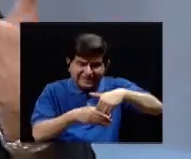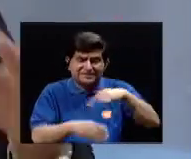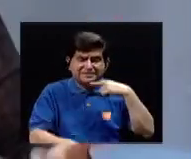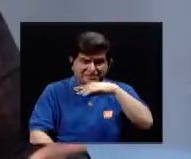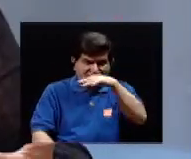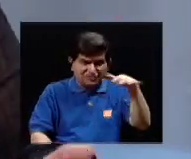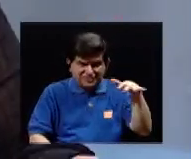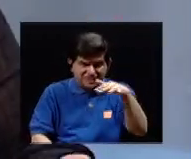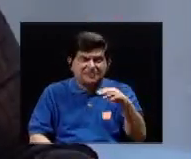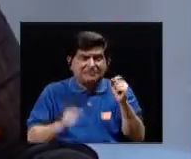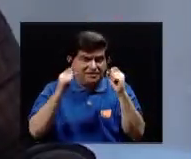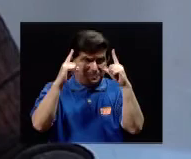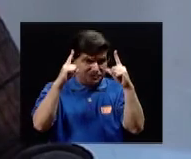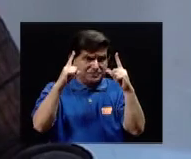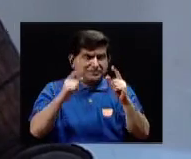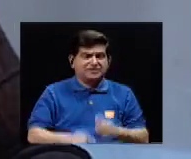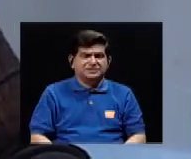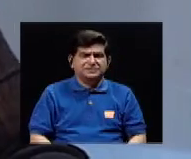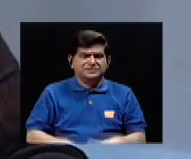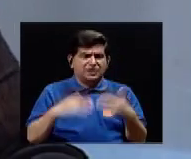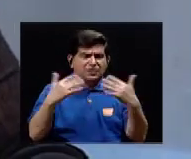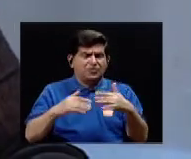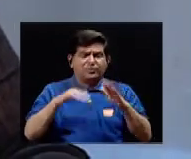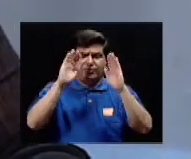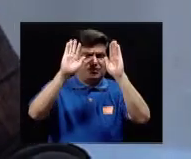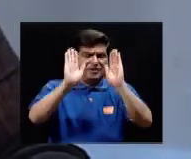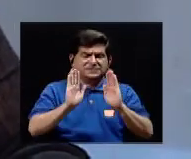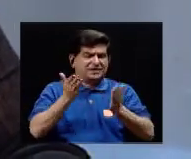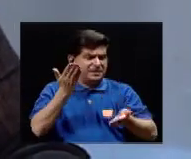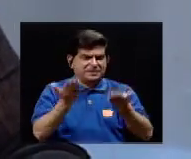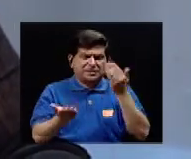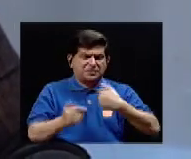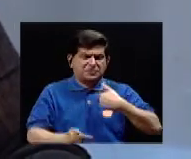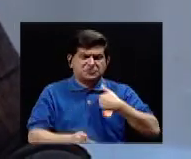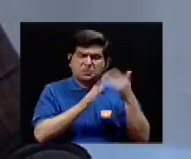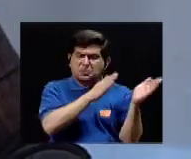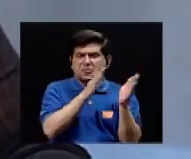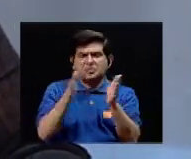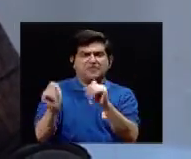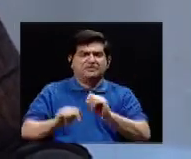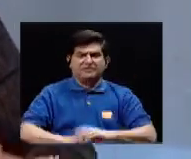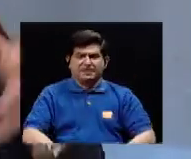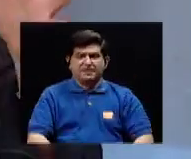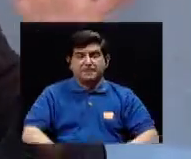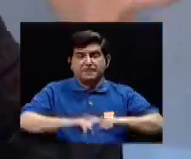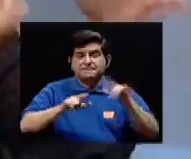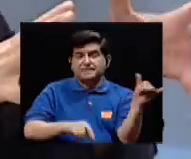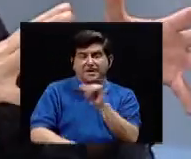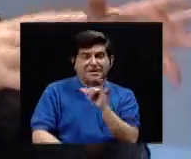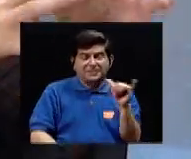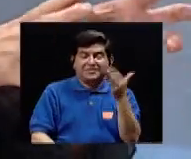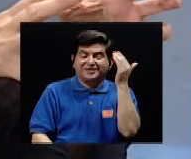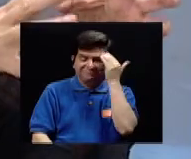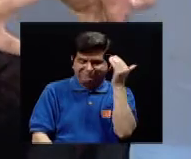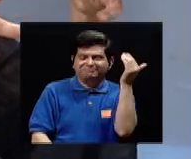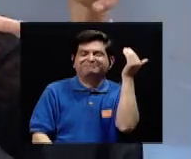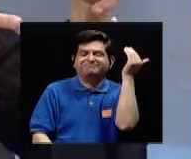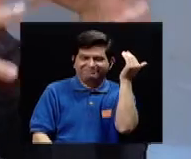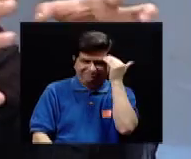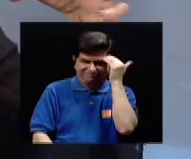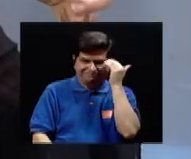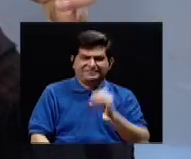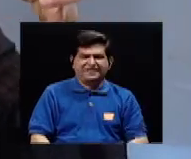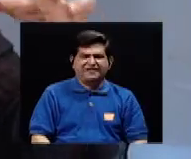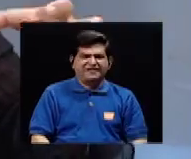la realidad siempre da sorpresas y es muchísimo más maravillosa de lo que uno pueda prever. Pero también sabíamos